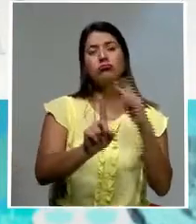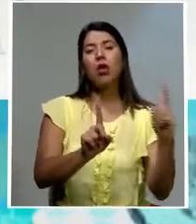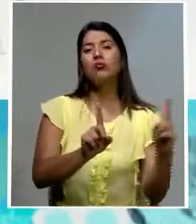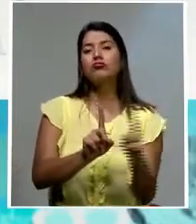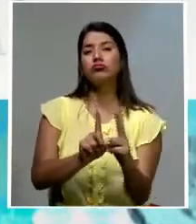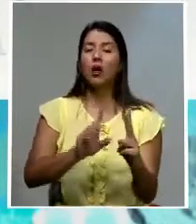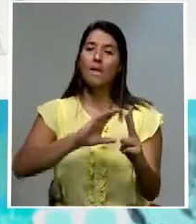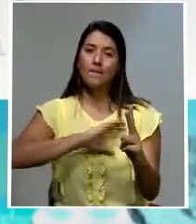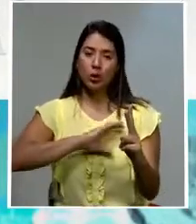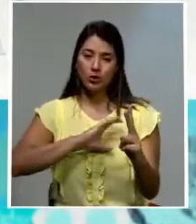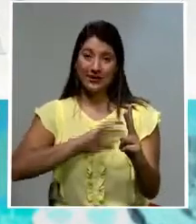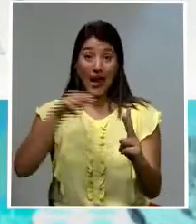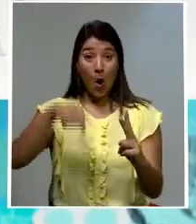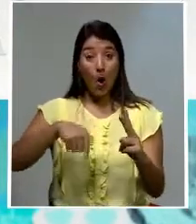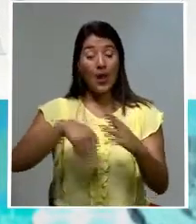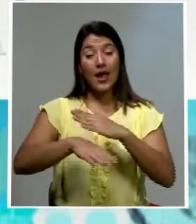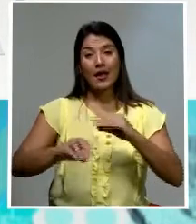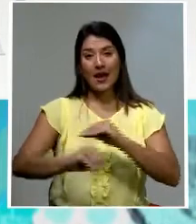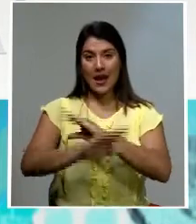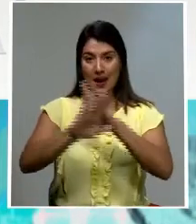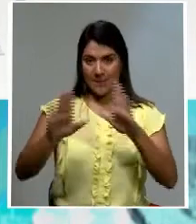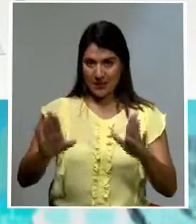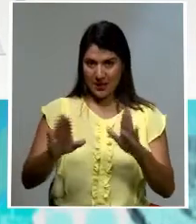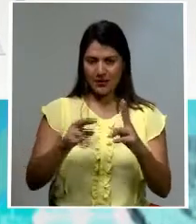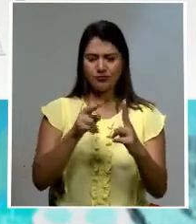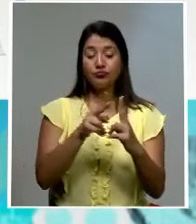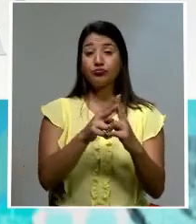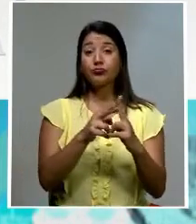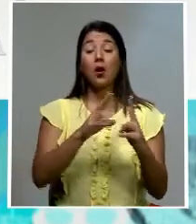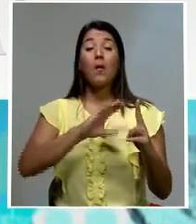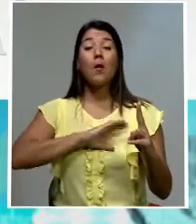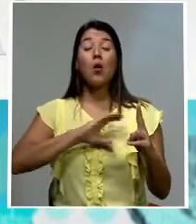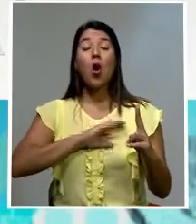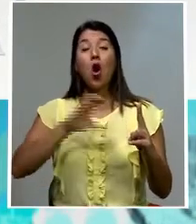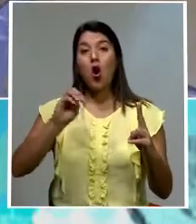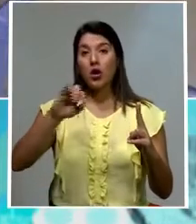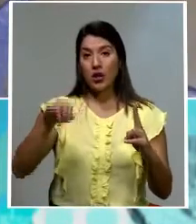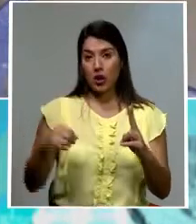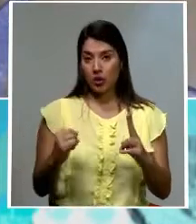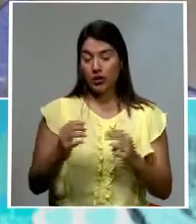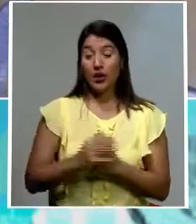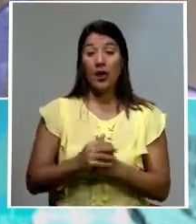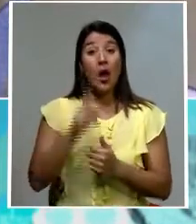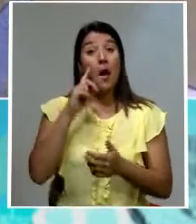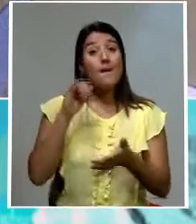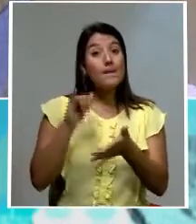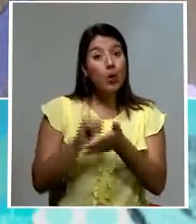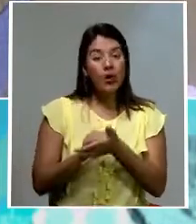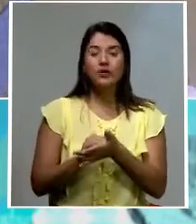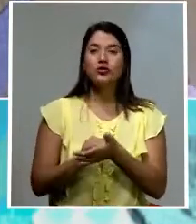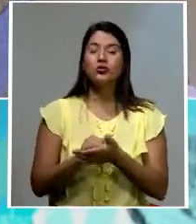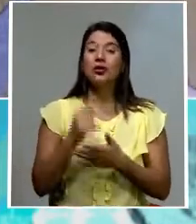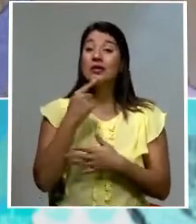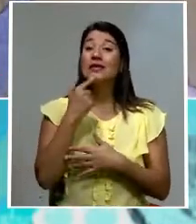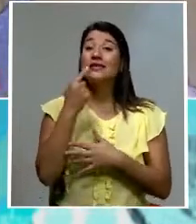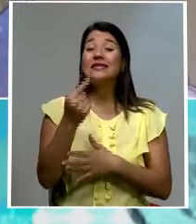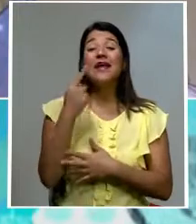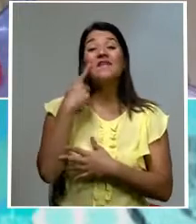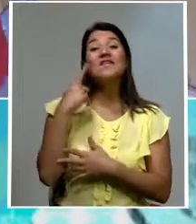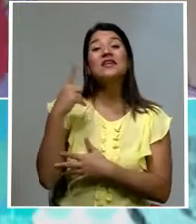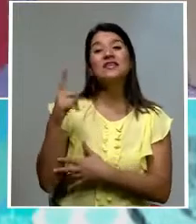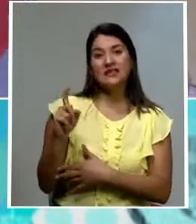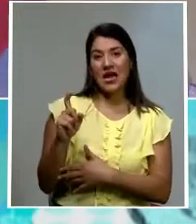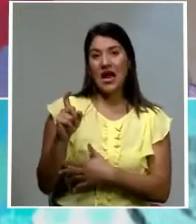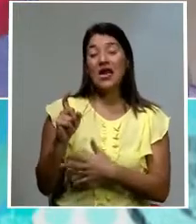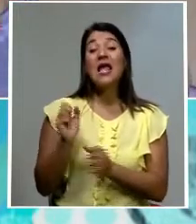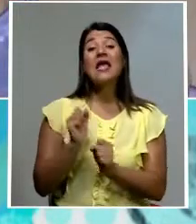parte de los agentes del organismo de investigación judicial. Es por eso que señalan que la Fiscalía fue la que